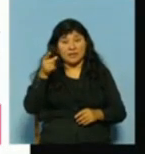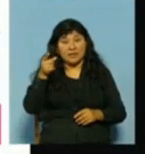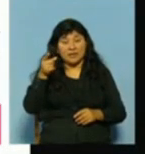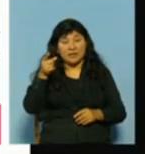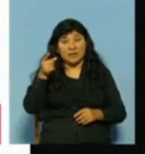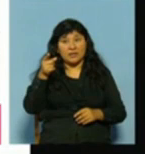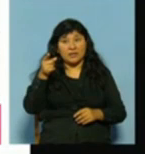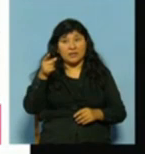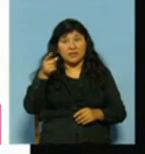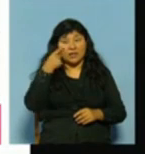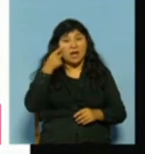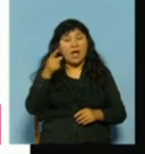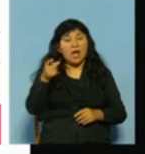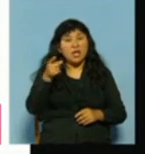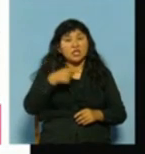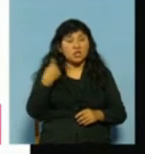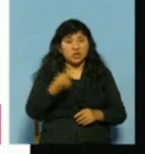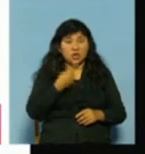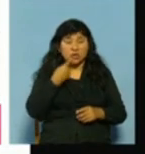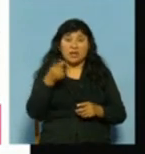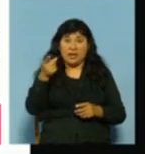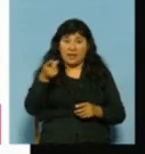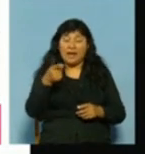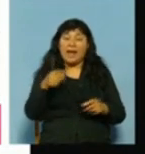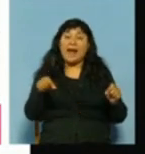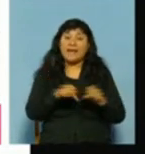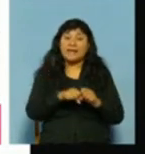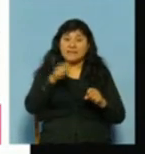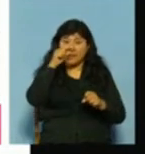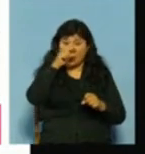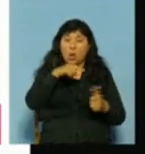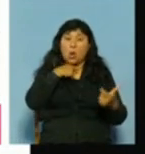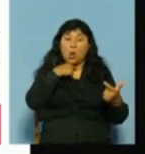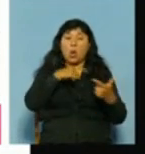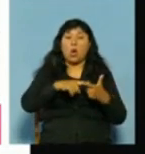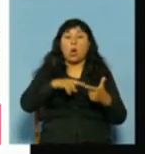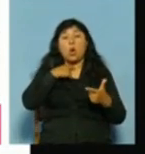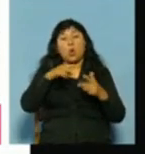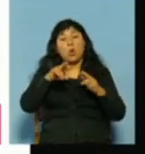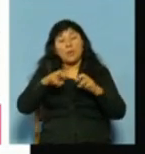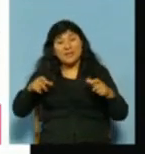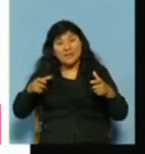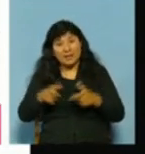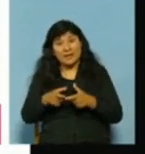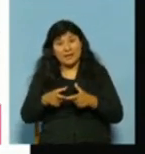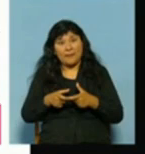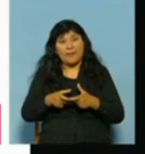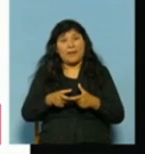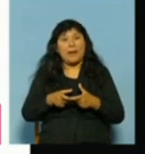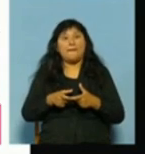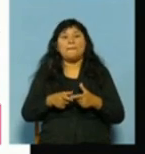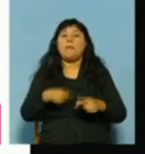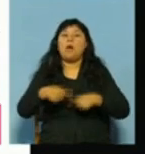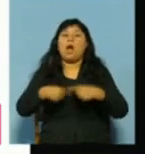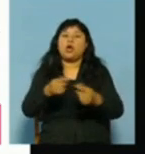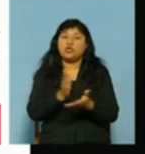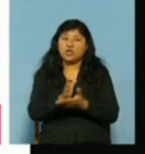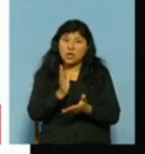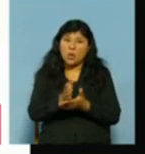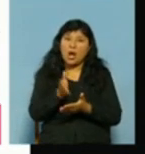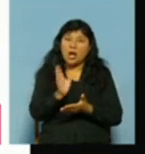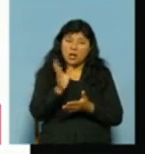para cerrar la entrevista, nosotros desde Canal 7 de Jujuy, desde Jujuy Investiga, vamos a continuar con